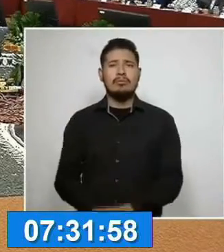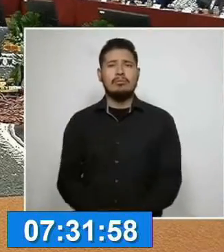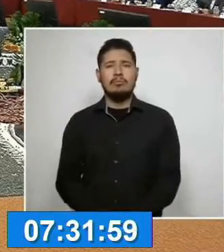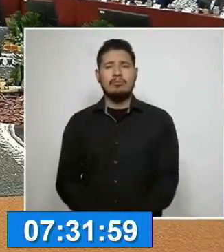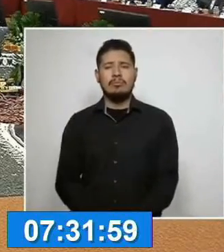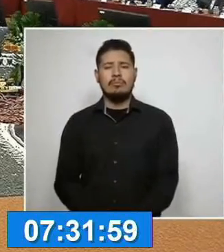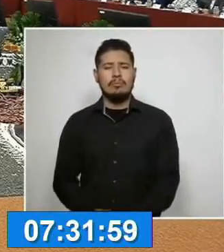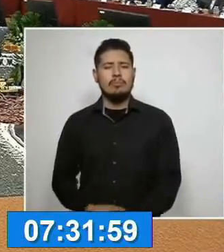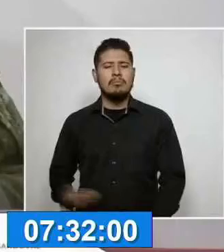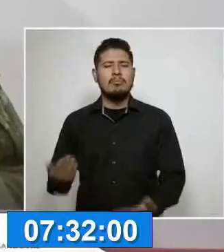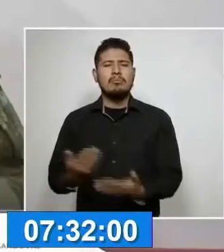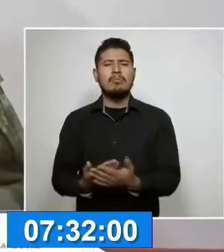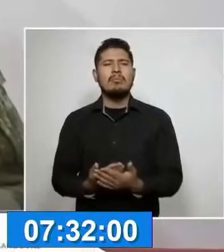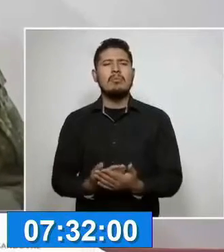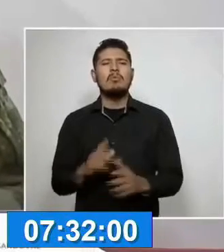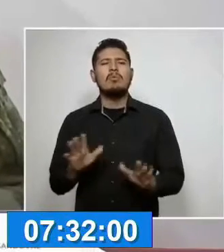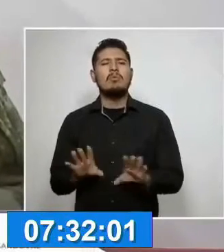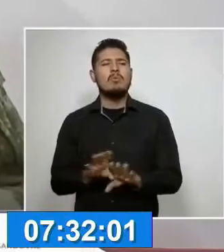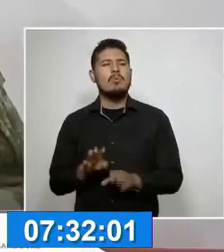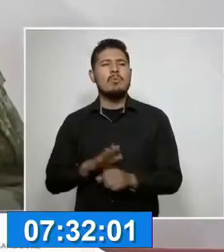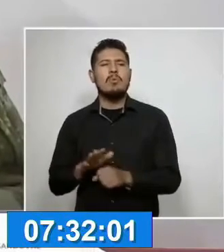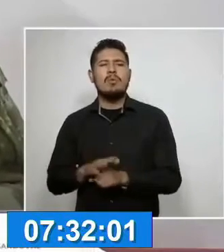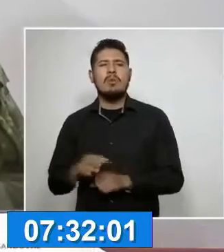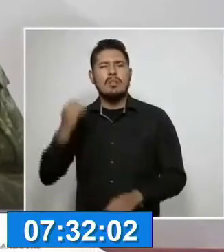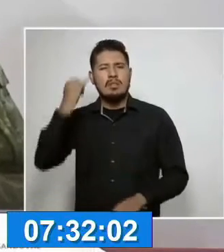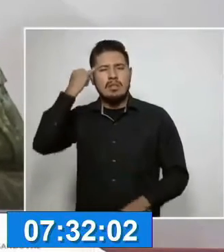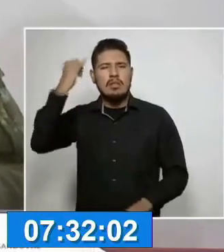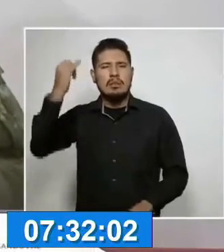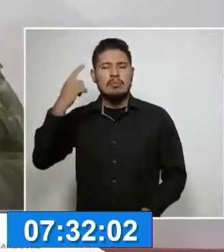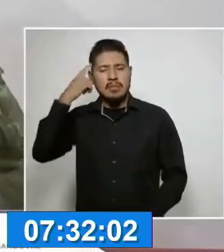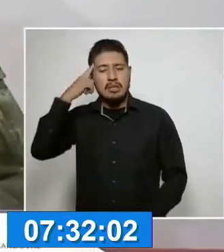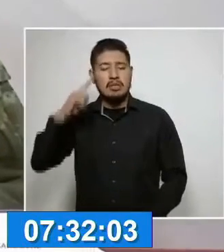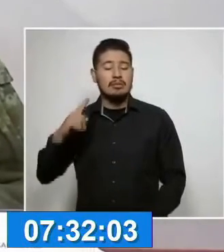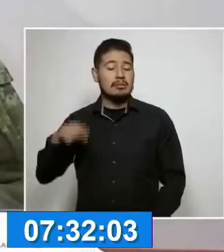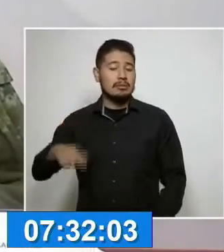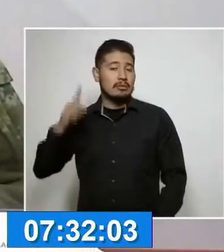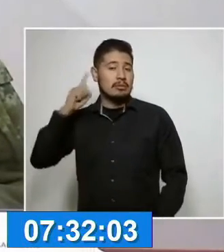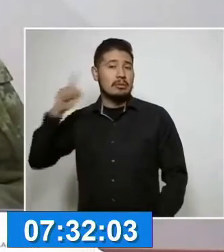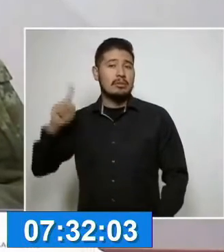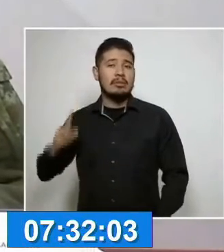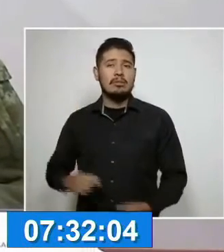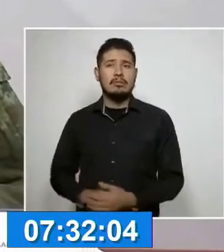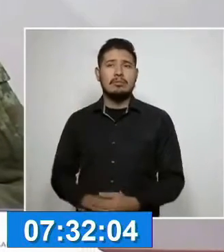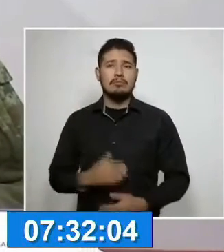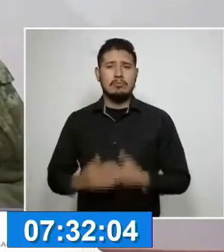Vamos a presentar el plan de apoyo a Zacatecas. Adelante, por favor. Adelante.